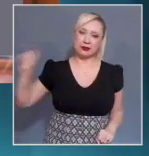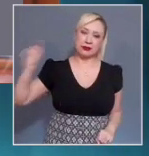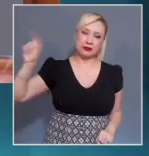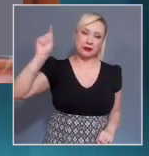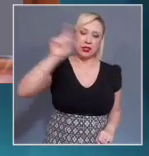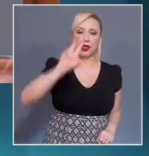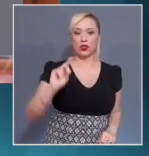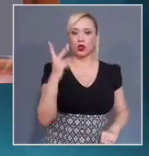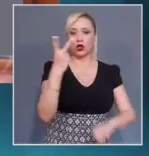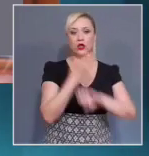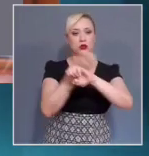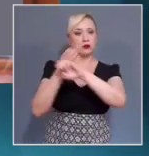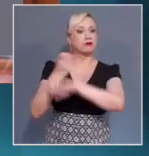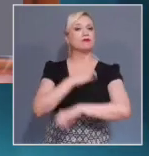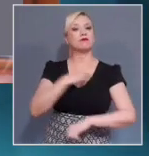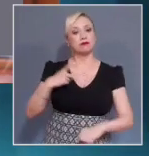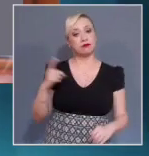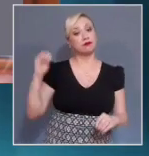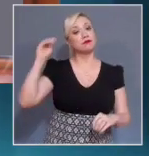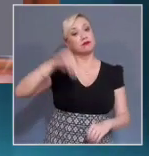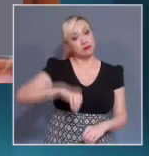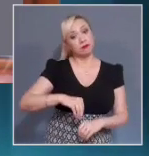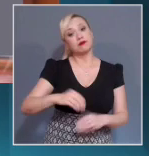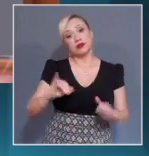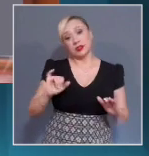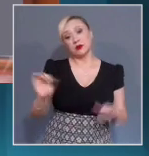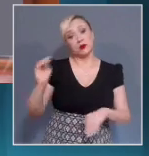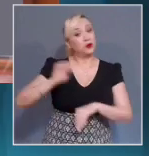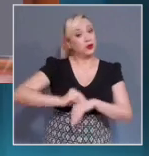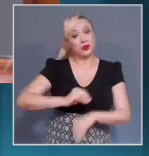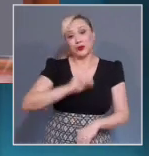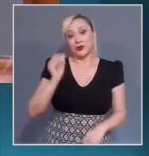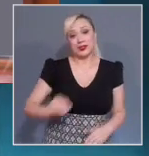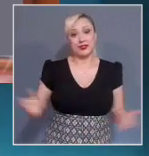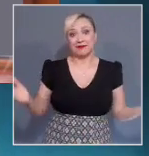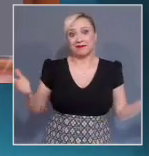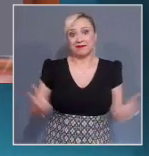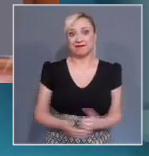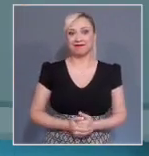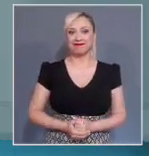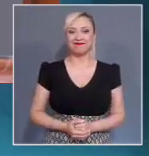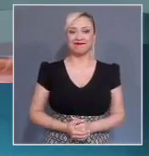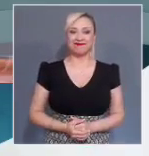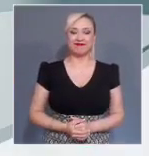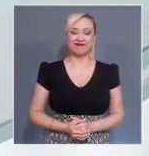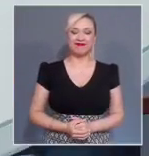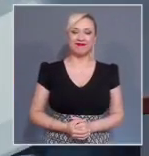al respecto. Para el canal del Poder Judicial de la Federación, Mario López Peña.